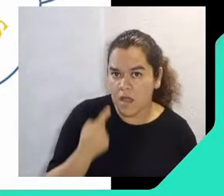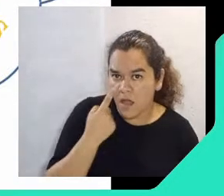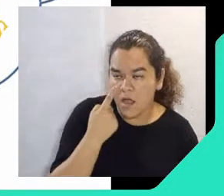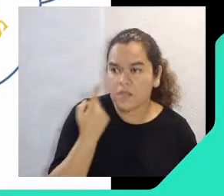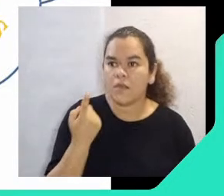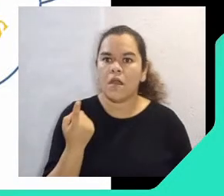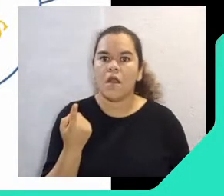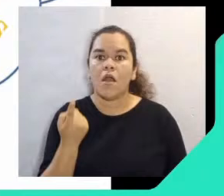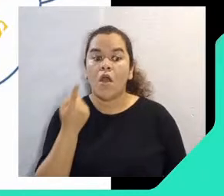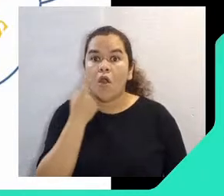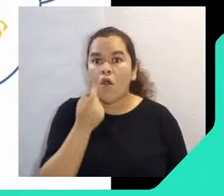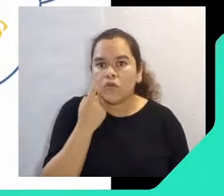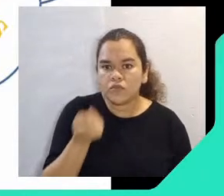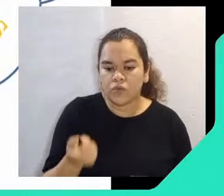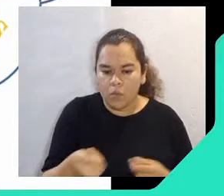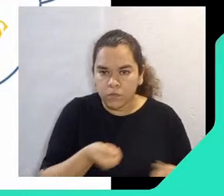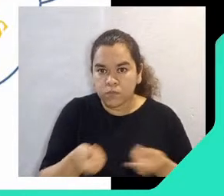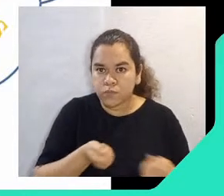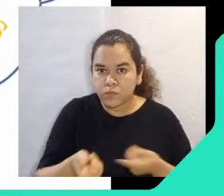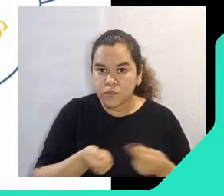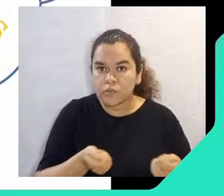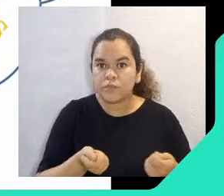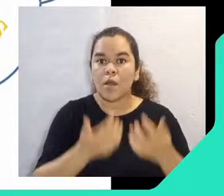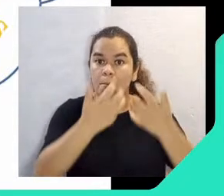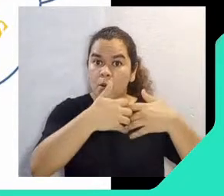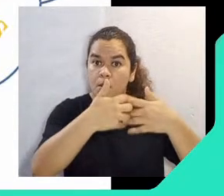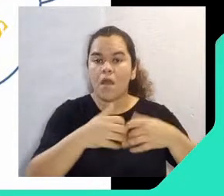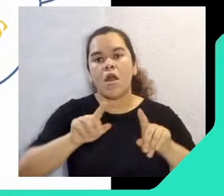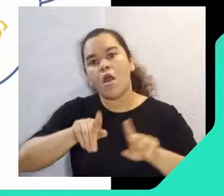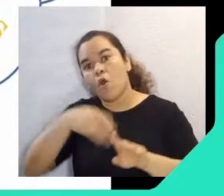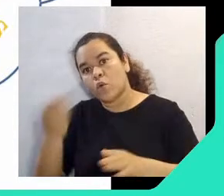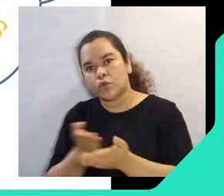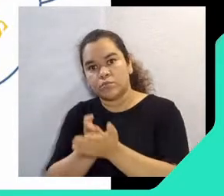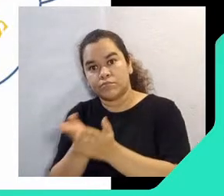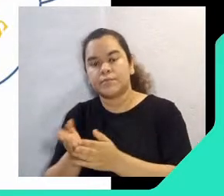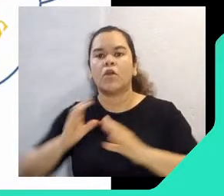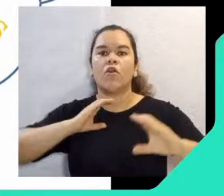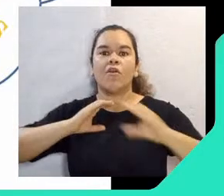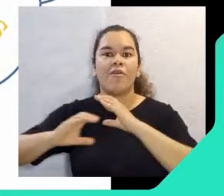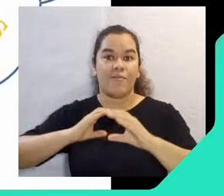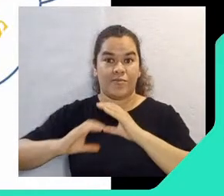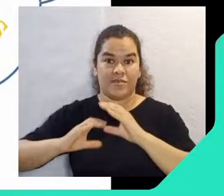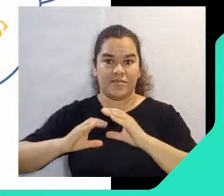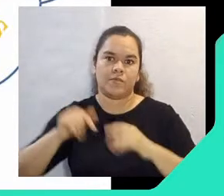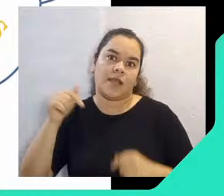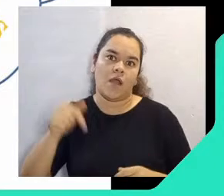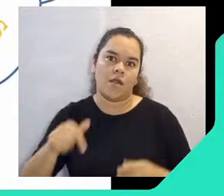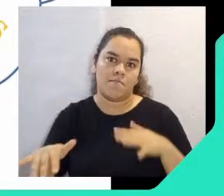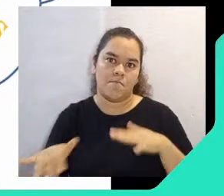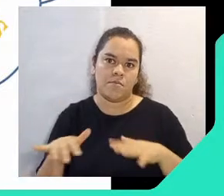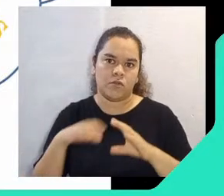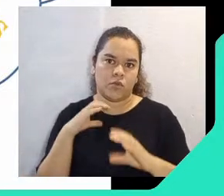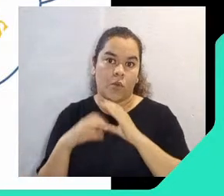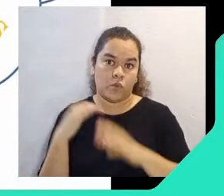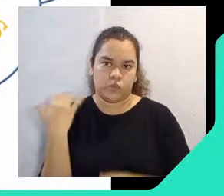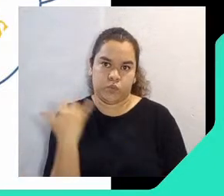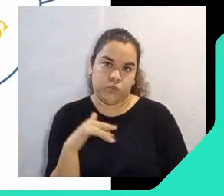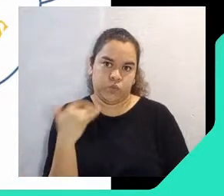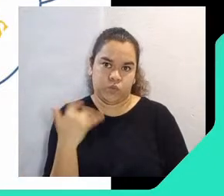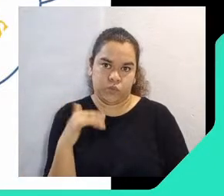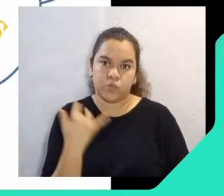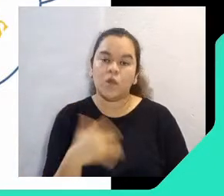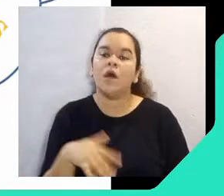control, de programación, las telecomunicaciones. Sabemos que estamos en la era de las comunicaciones y todo lo que tenga que